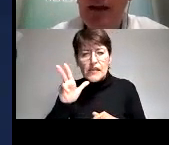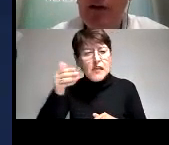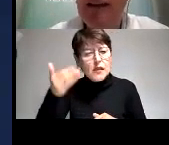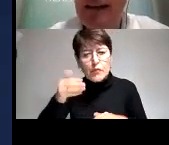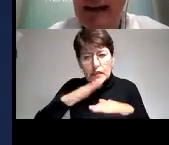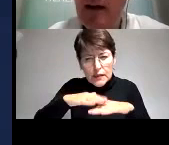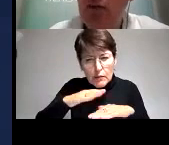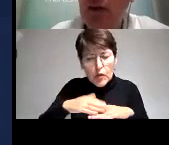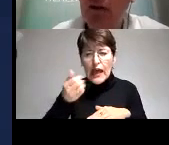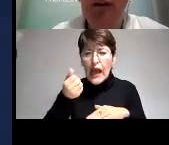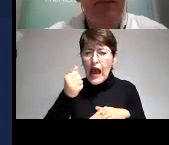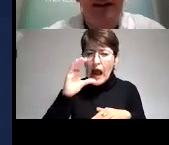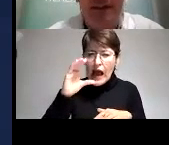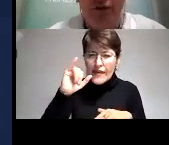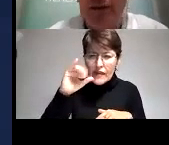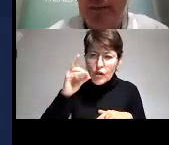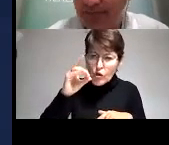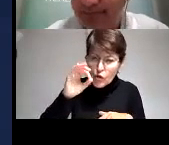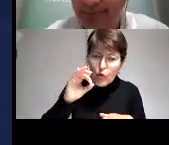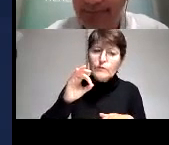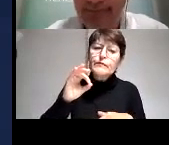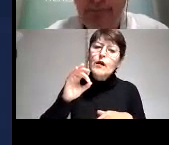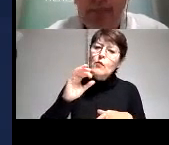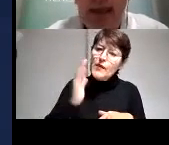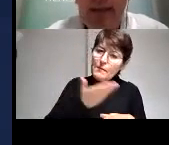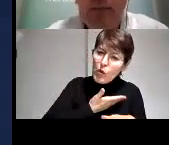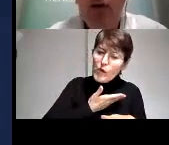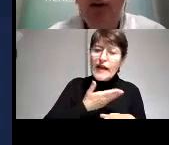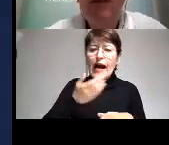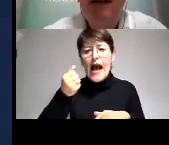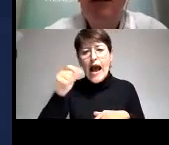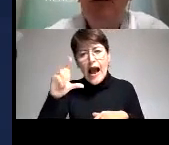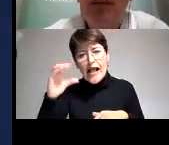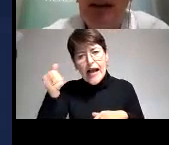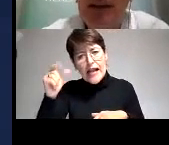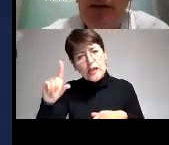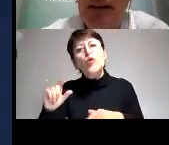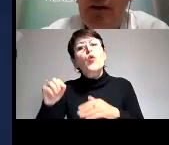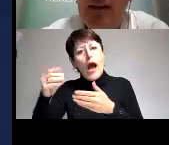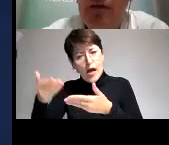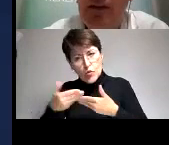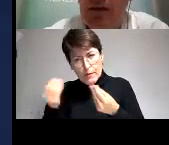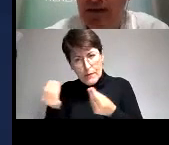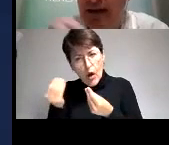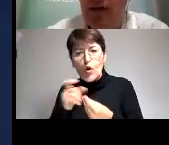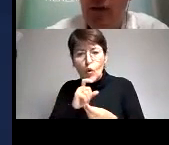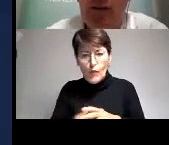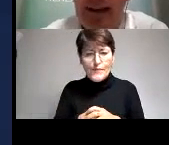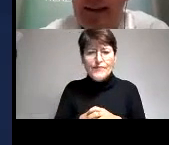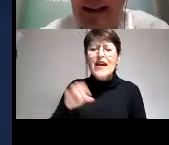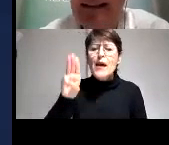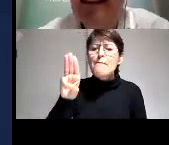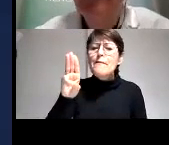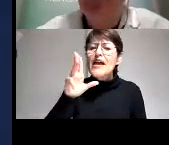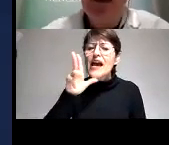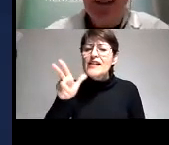qué una dieta alcalina nos puede resultar beneficiosa. Bueno, cuando hablamos de pH, fundamentalmente de lo que estamos hablando es de esto que veis aquí,